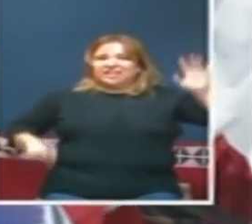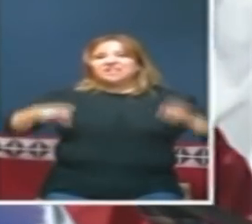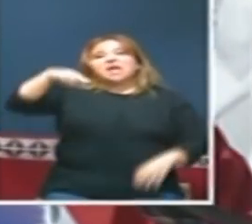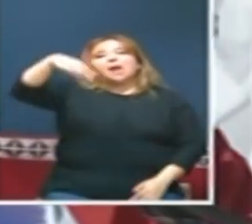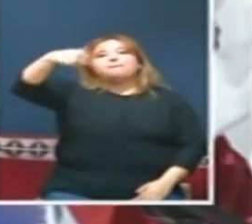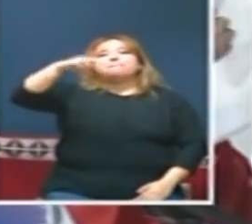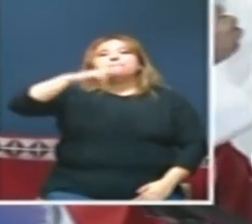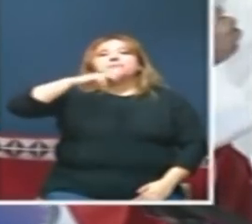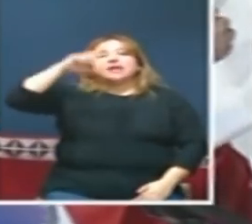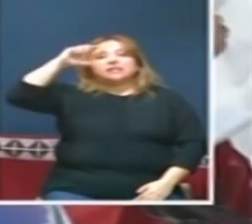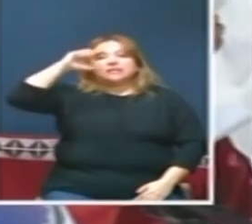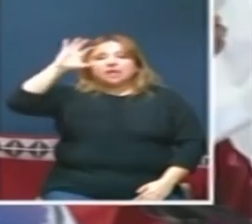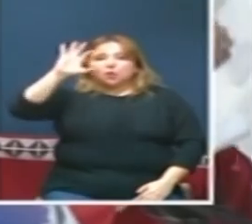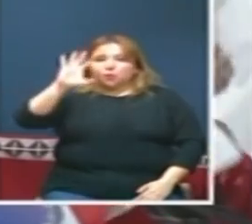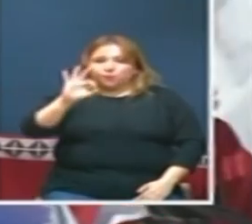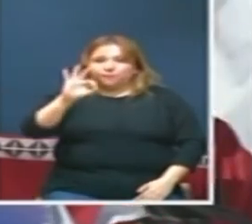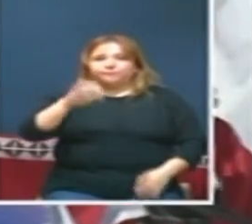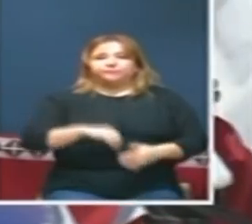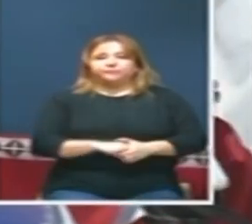ti, Señor.